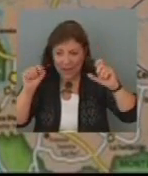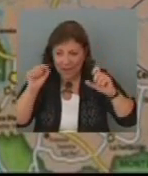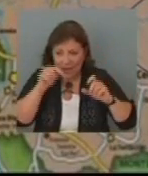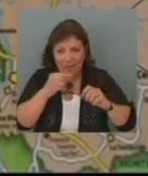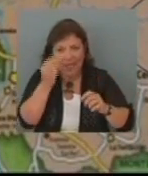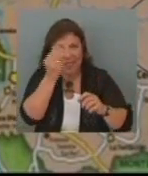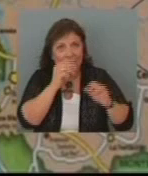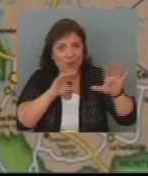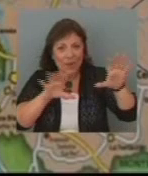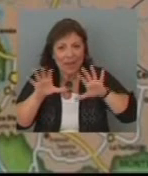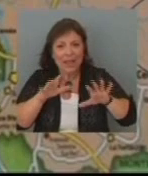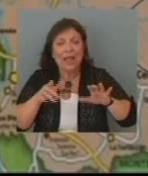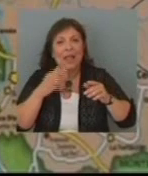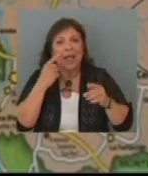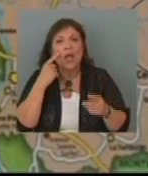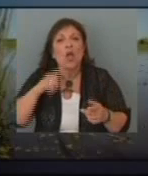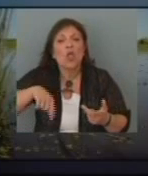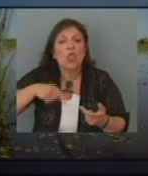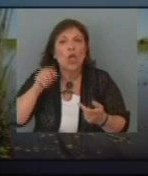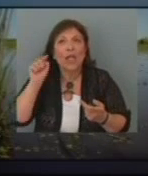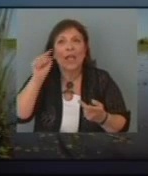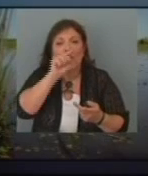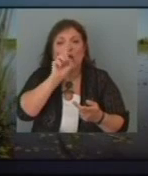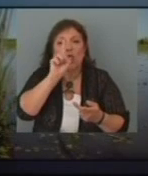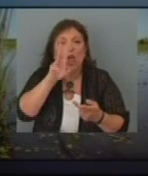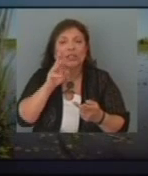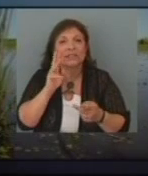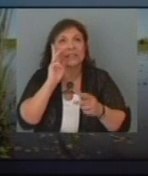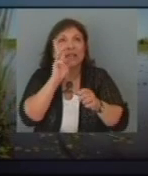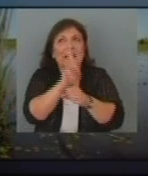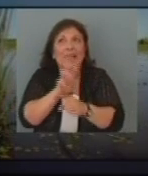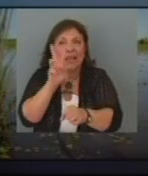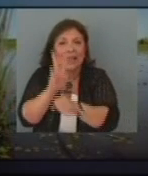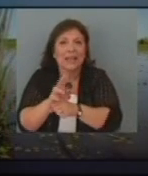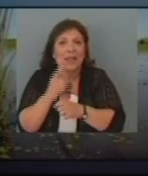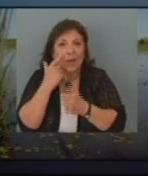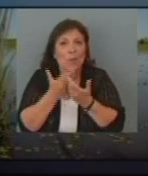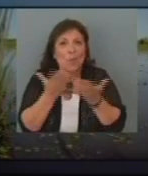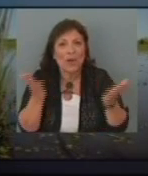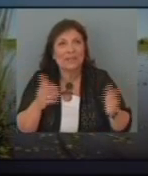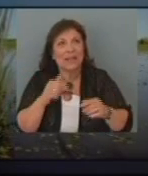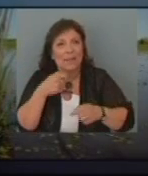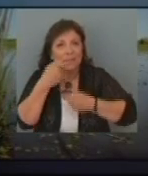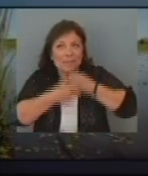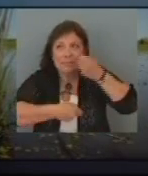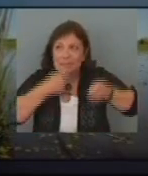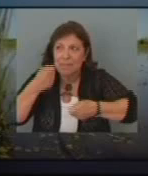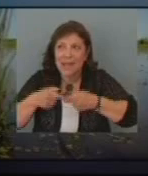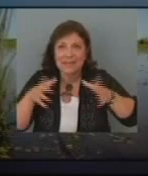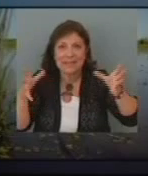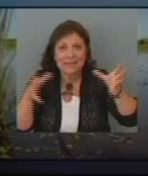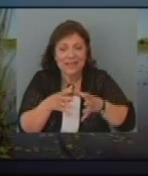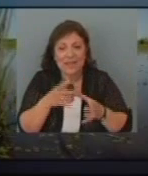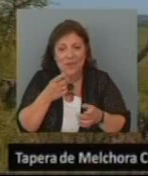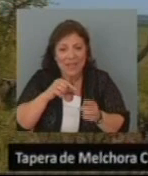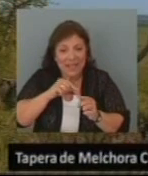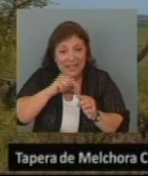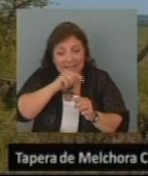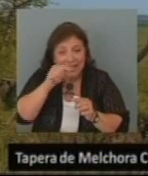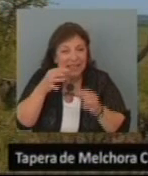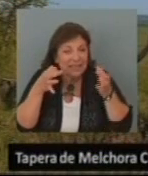delimitó la zona donde se ubican los 12 circuitos que se pretenden desarrollar. Hay circuitos desde